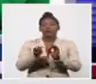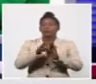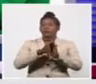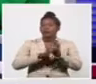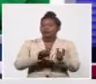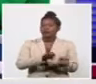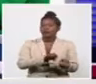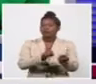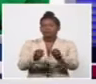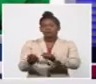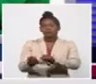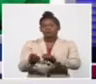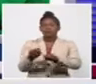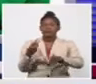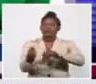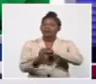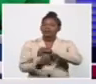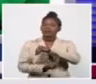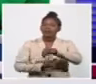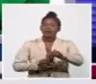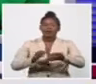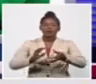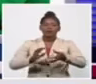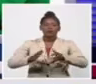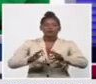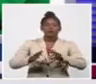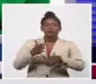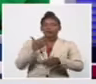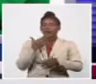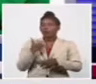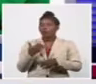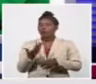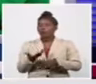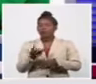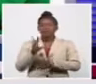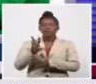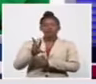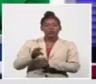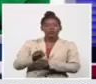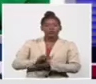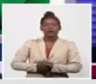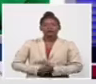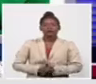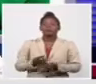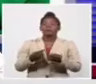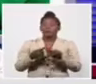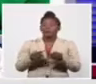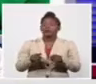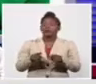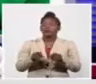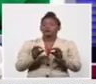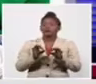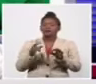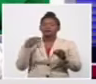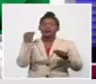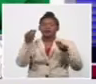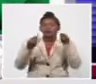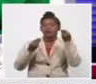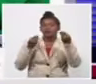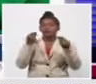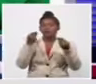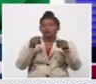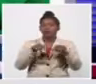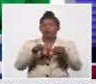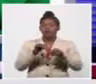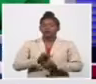cambios en la forma de utilización, pero de todas formas, como vamos a analizar ahora, a primera hora,